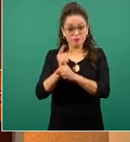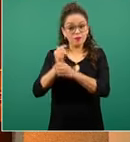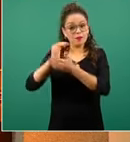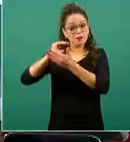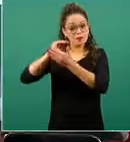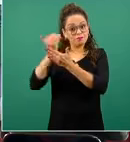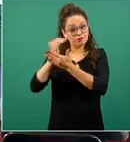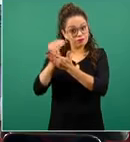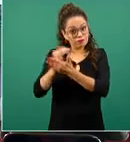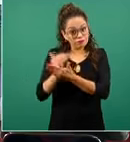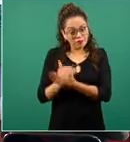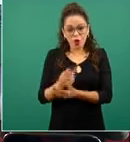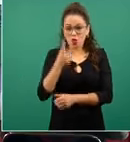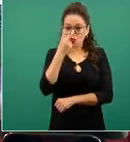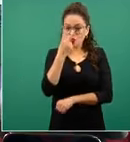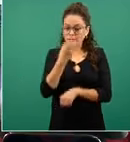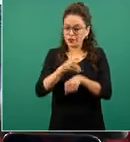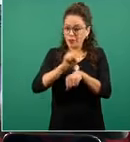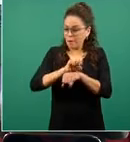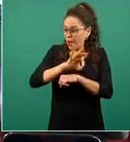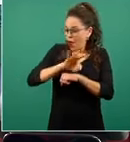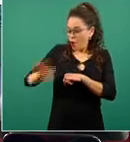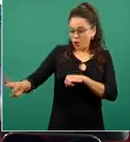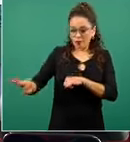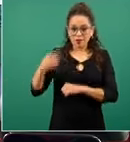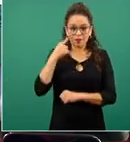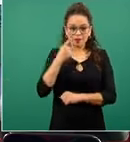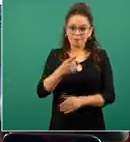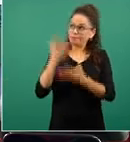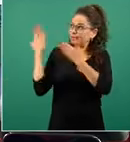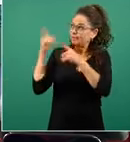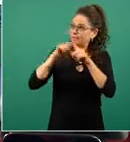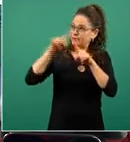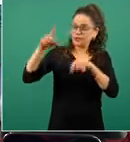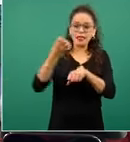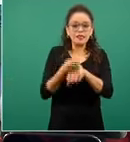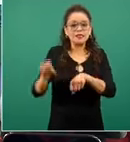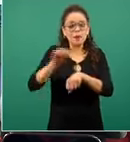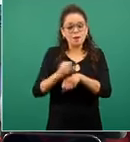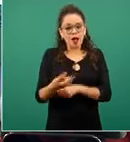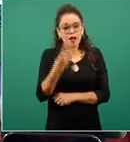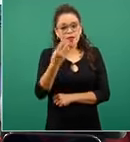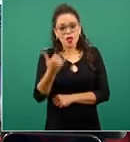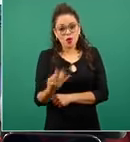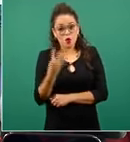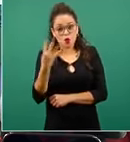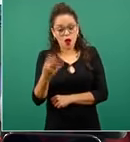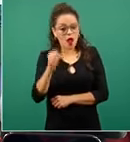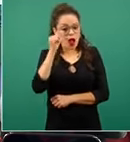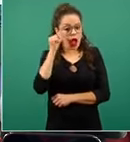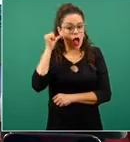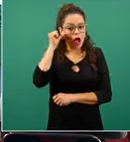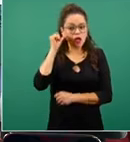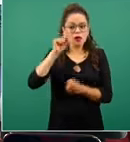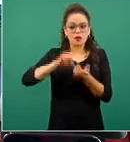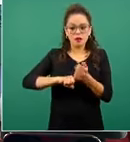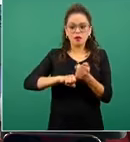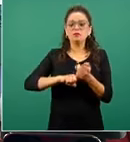últimas semanas graficadas, es decir, entre la semana 3 y la semana 4. Ayer abríamos con una reducción de